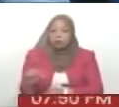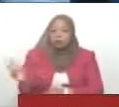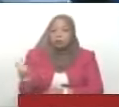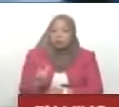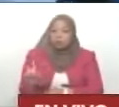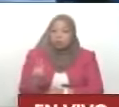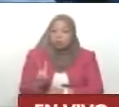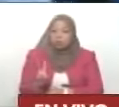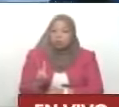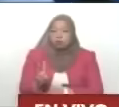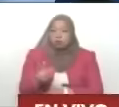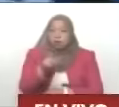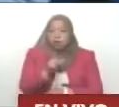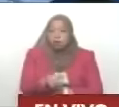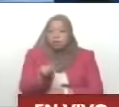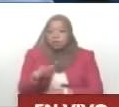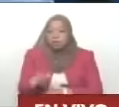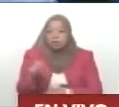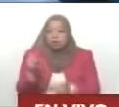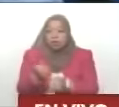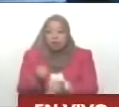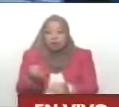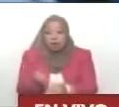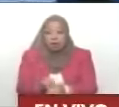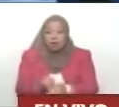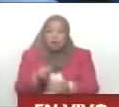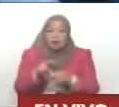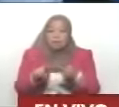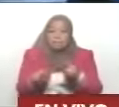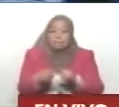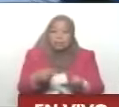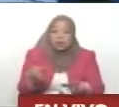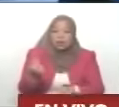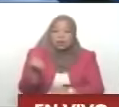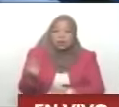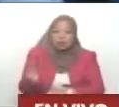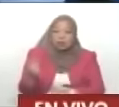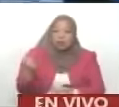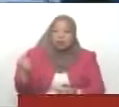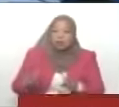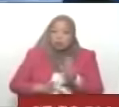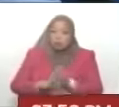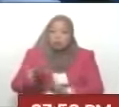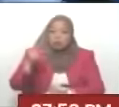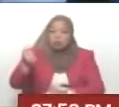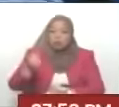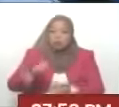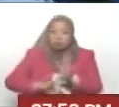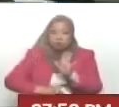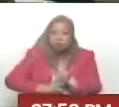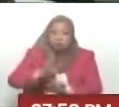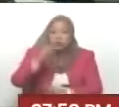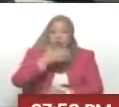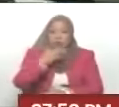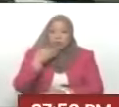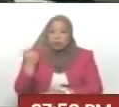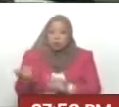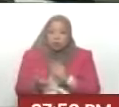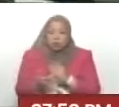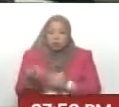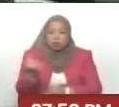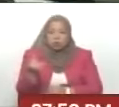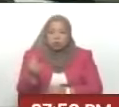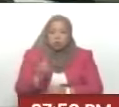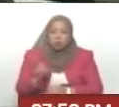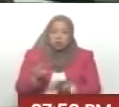venezolana. Aquí la gente lo que quiere es trabajar, recuperarse, prosperar, progresar, mejorar la situación